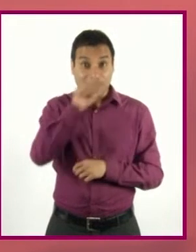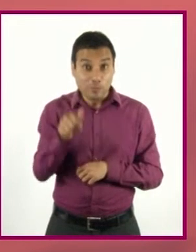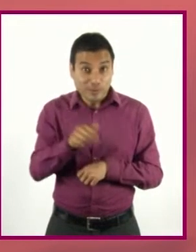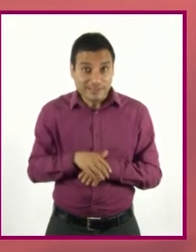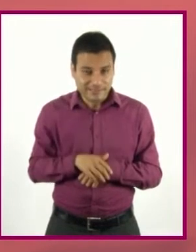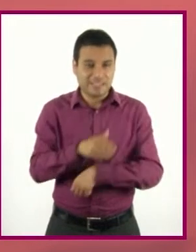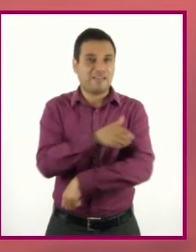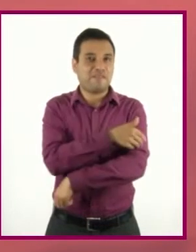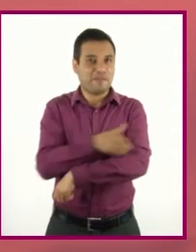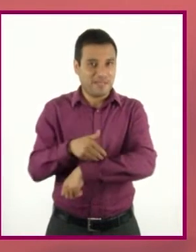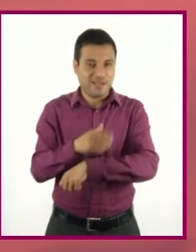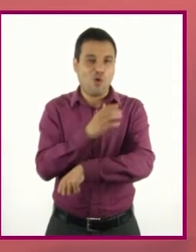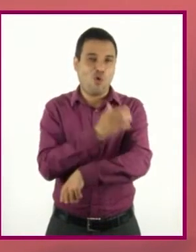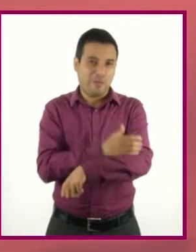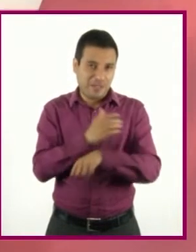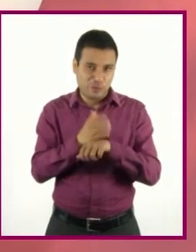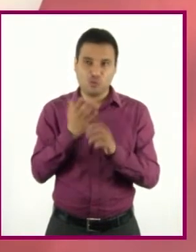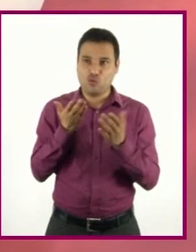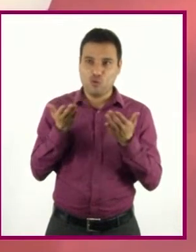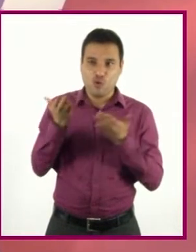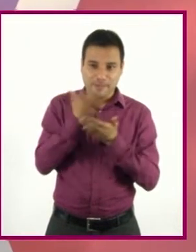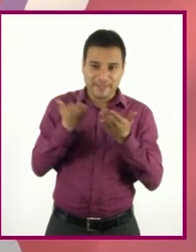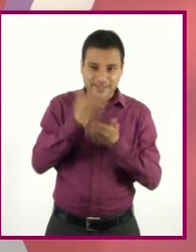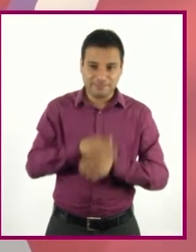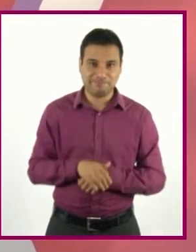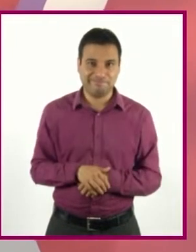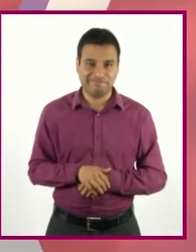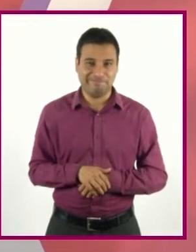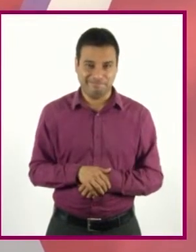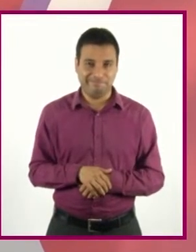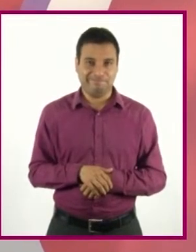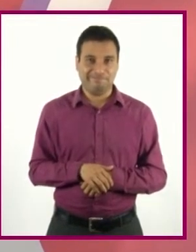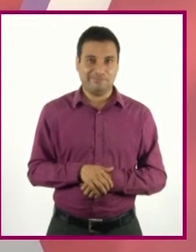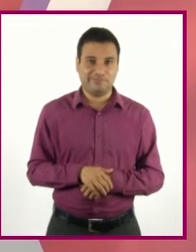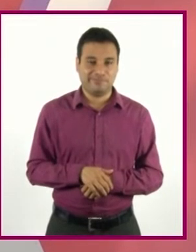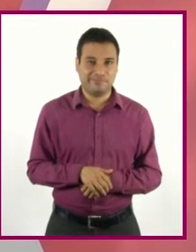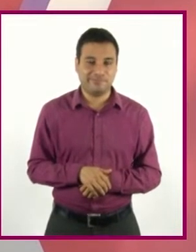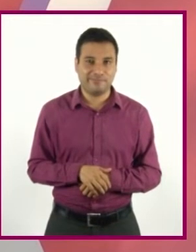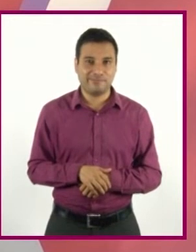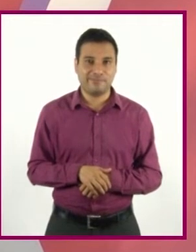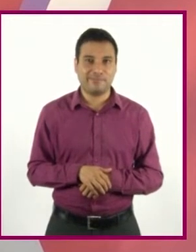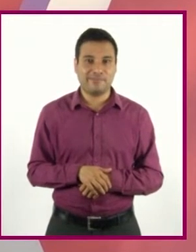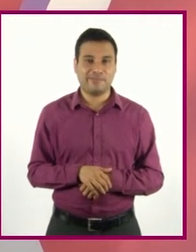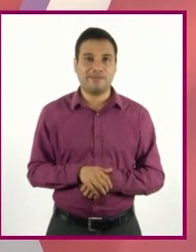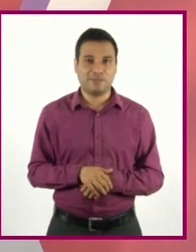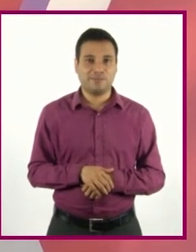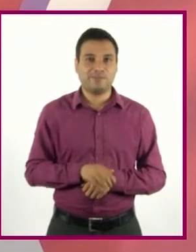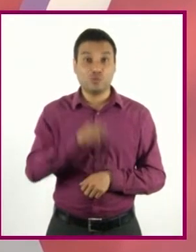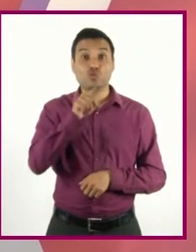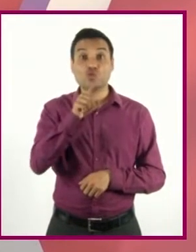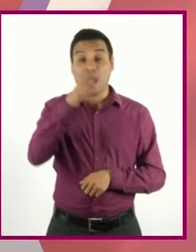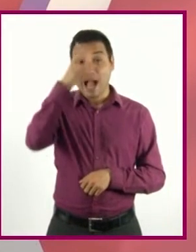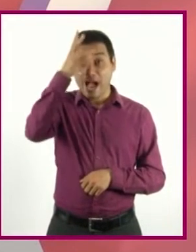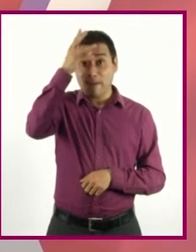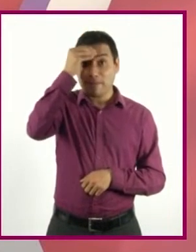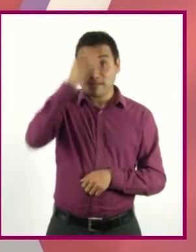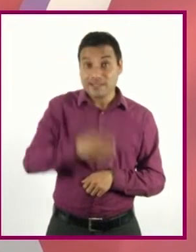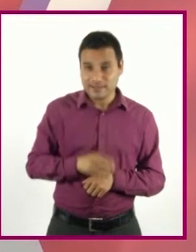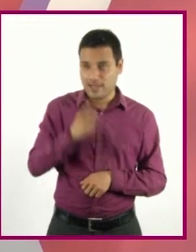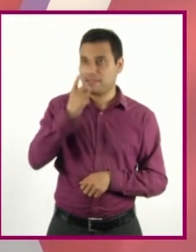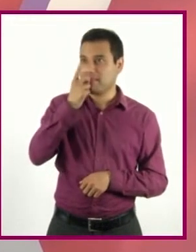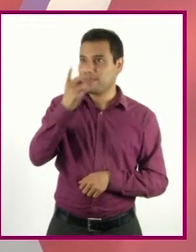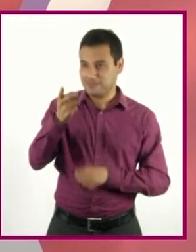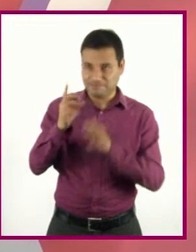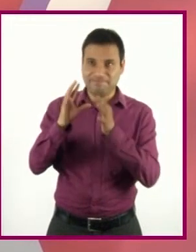con sus familiares y compañeros y platiquen con ellos lo que aprendieron con este pequeño